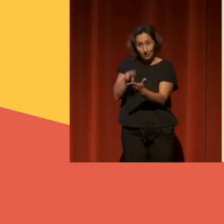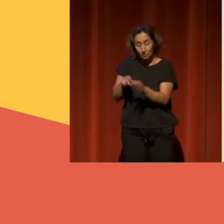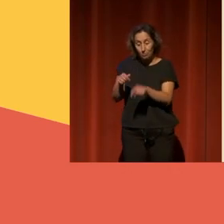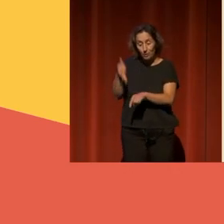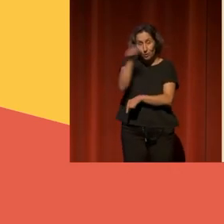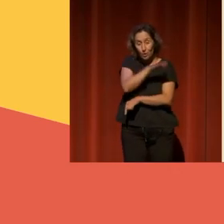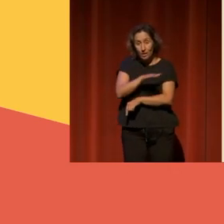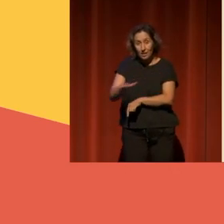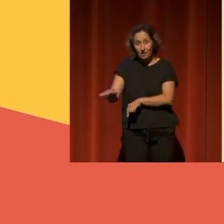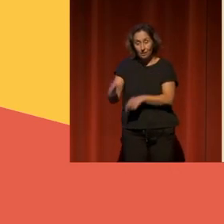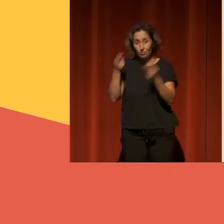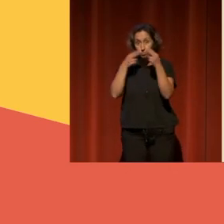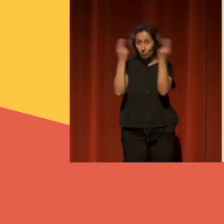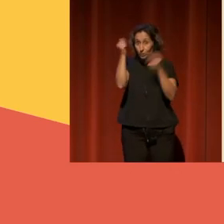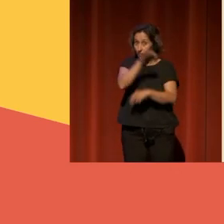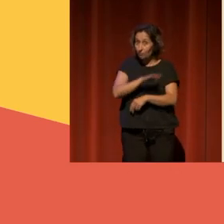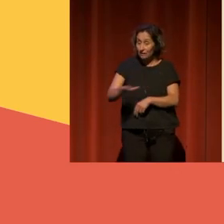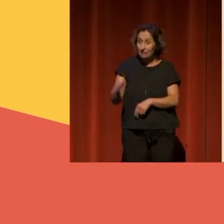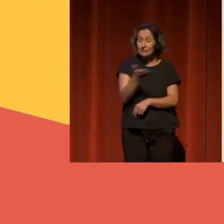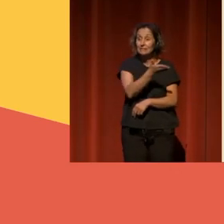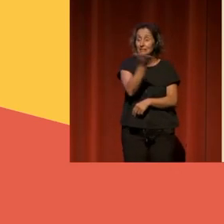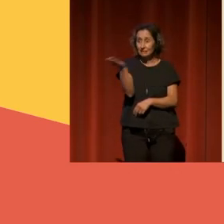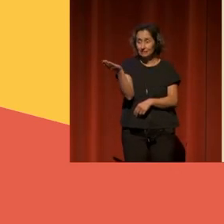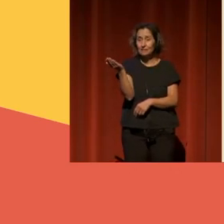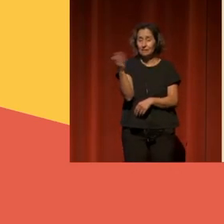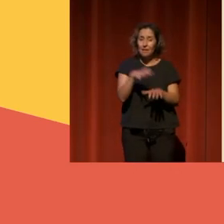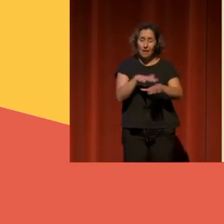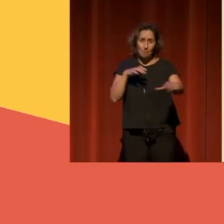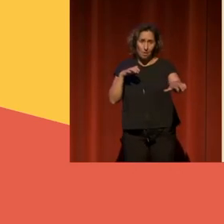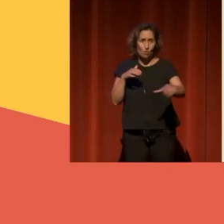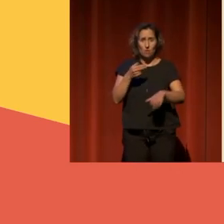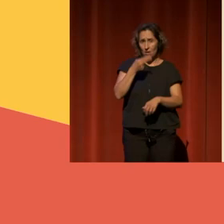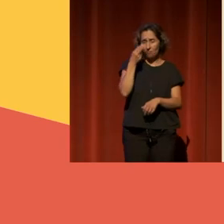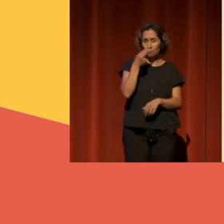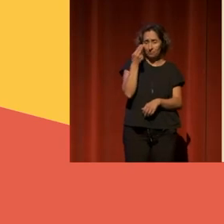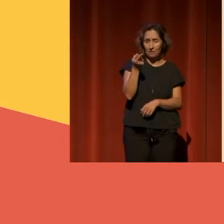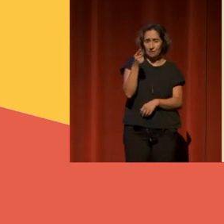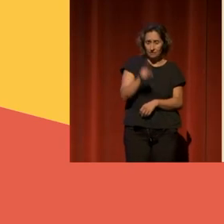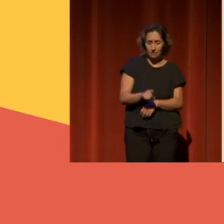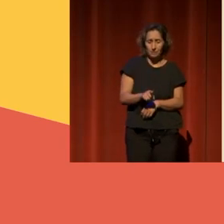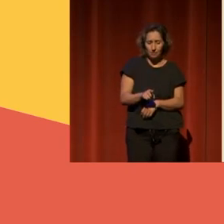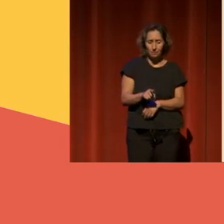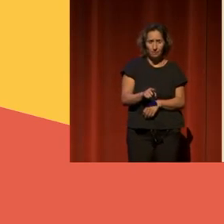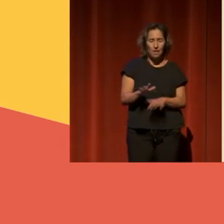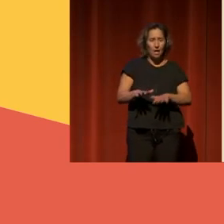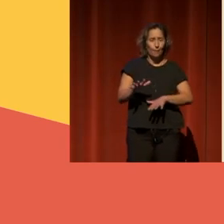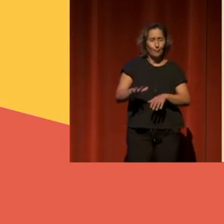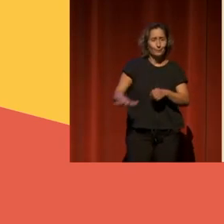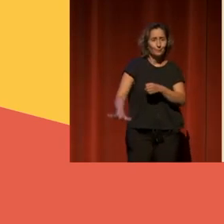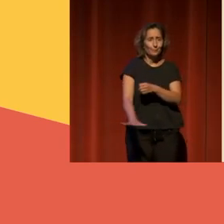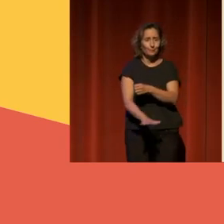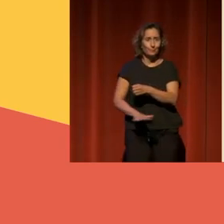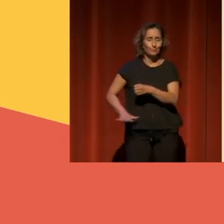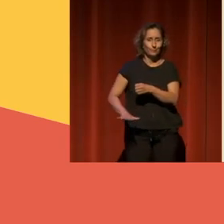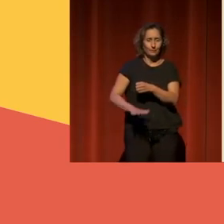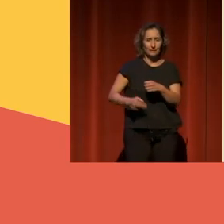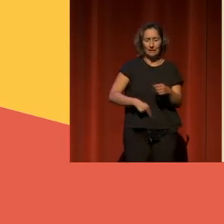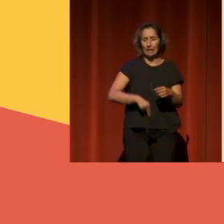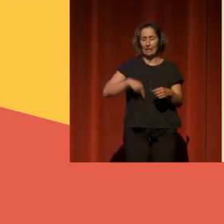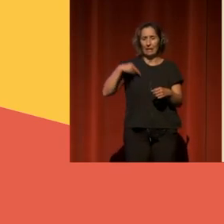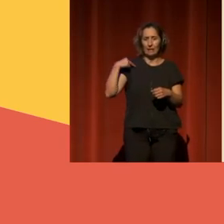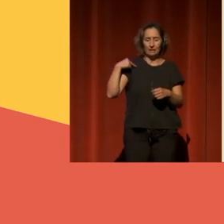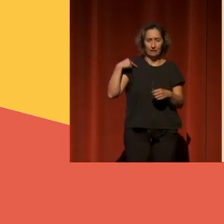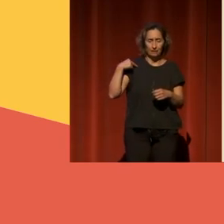público infantil, que sé que a la mayor parte de vosotras os importa muchísimo, aunque a veces queda subsumido en esas